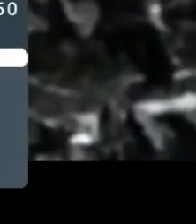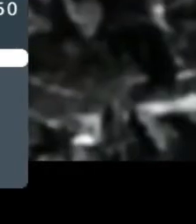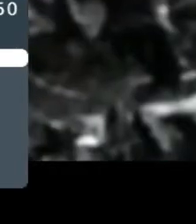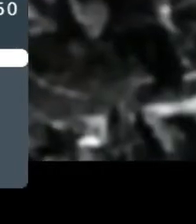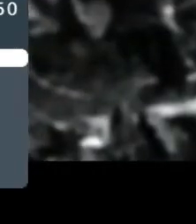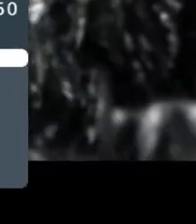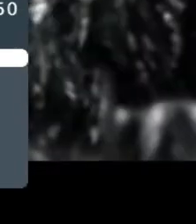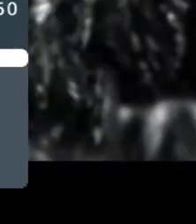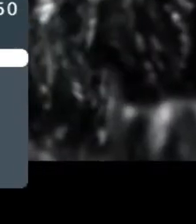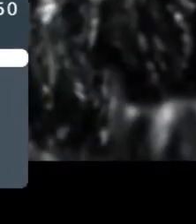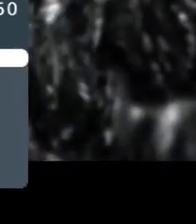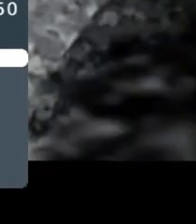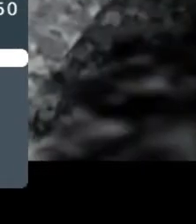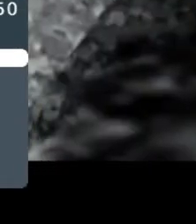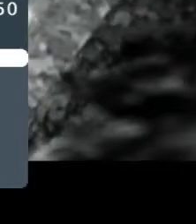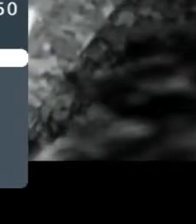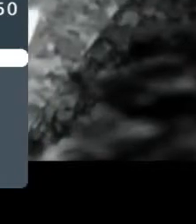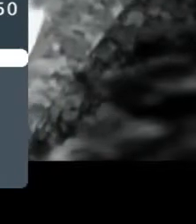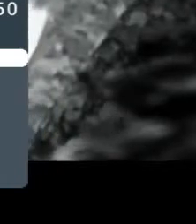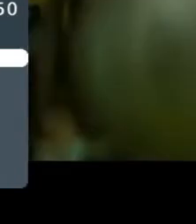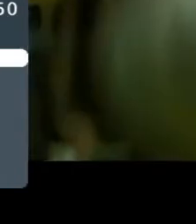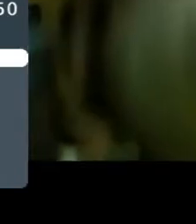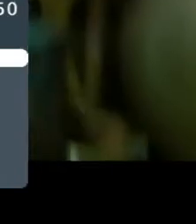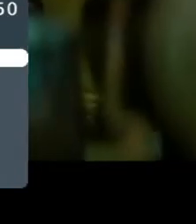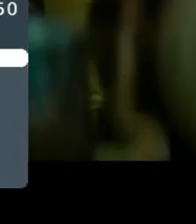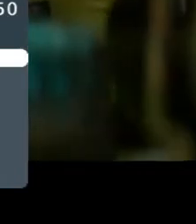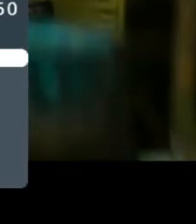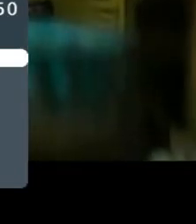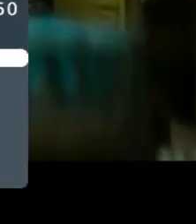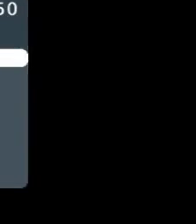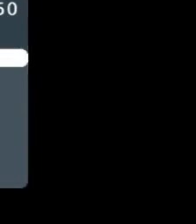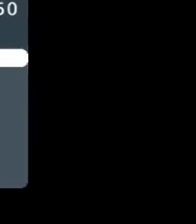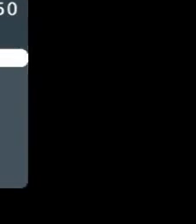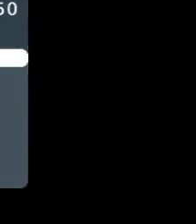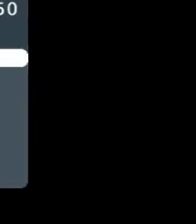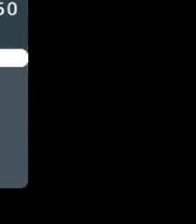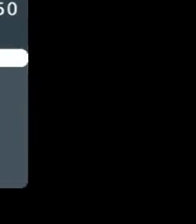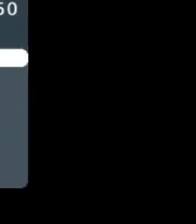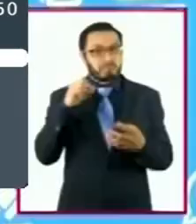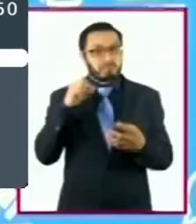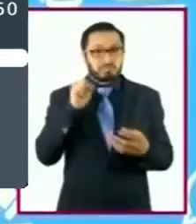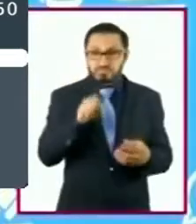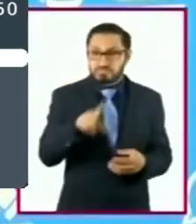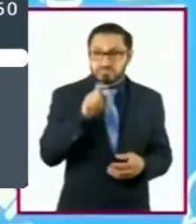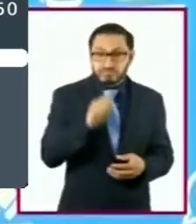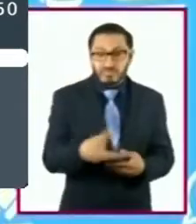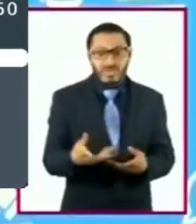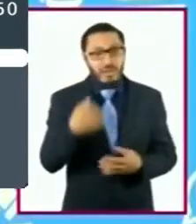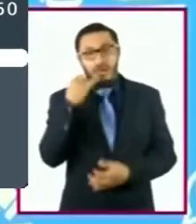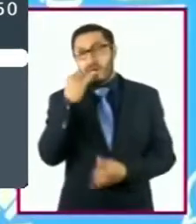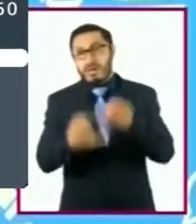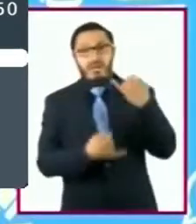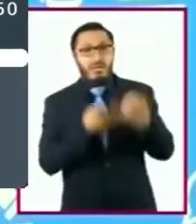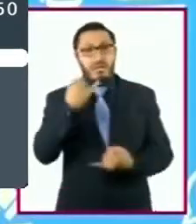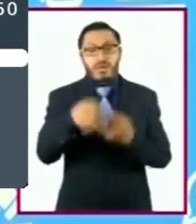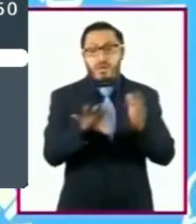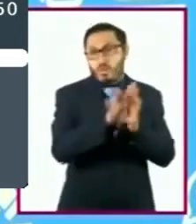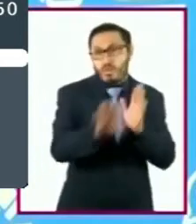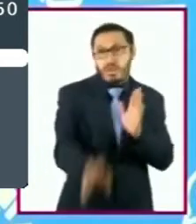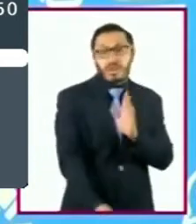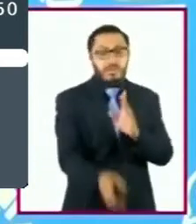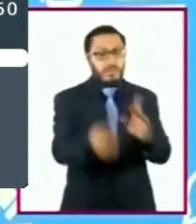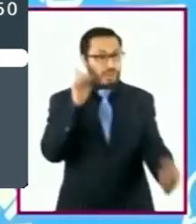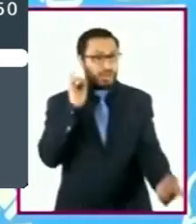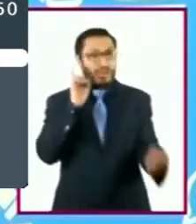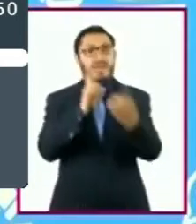Estimado Paco, Marta, Victorina, no tenemos el gusto de conocer. En juegos podemos acercarnos